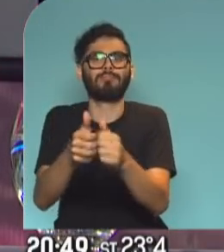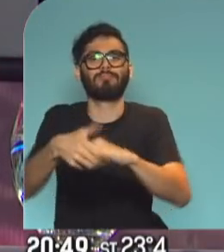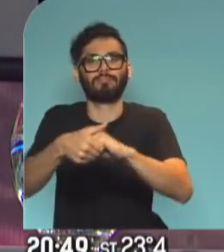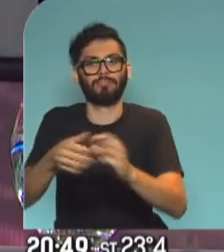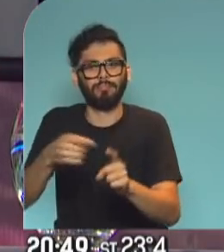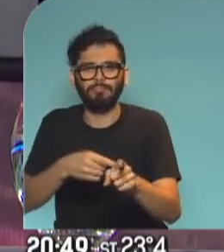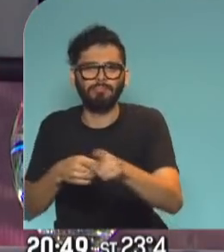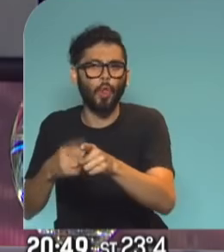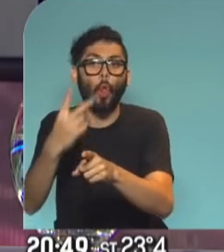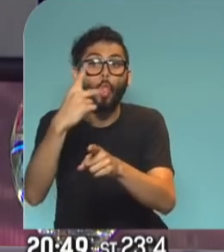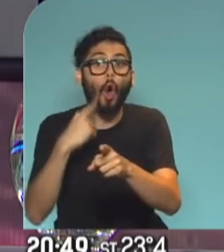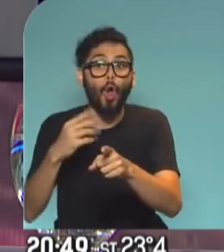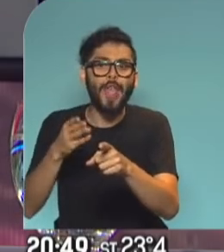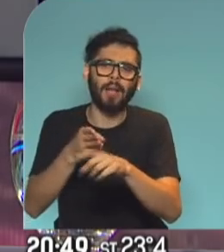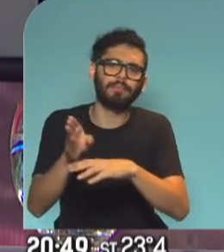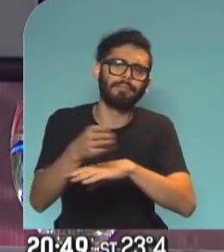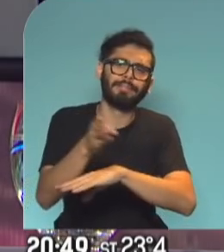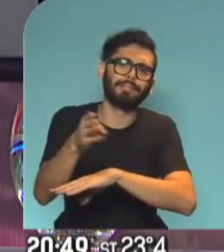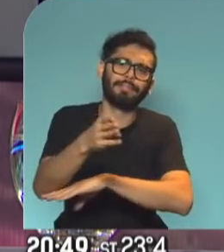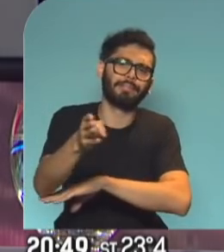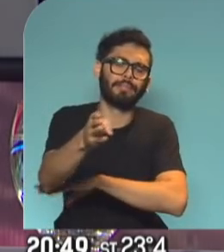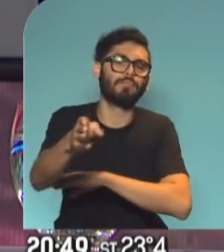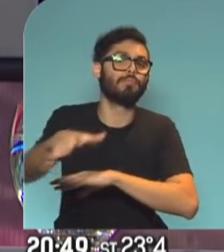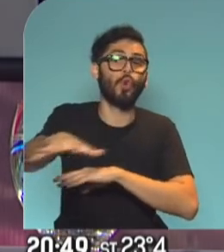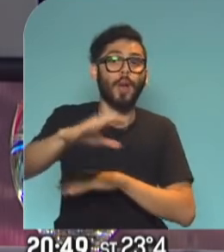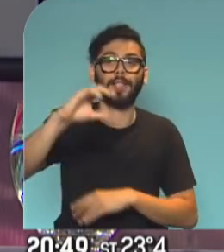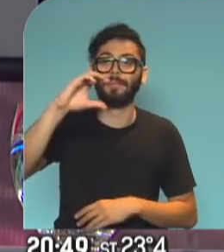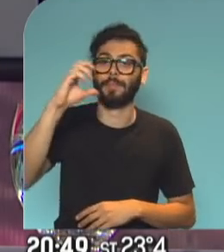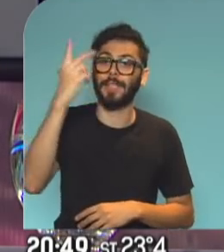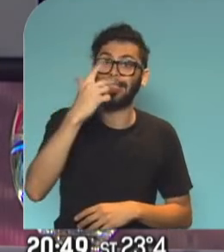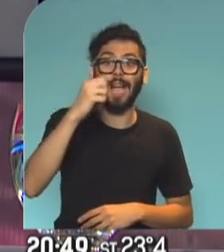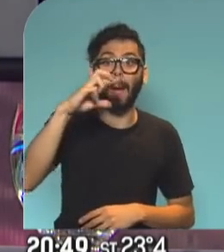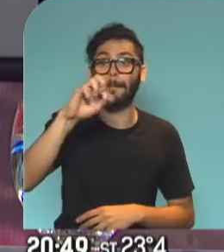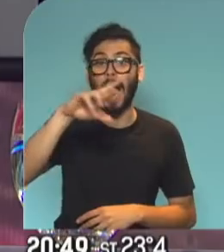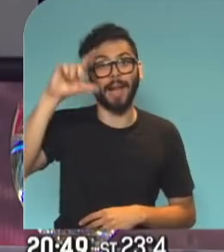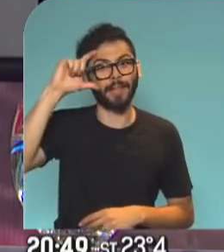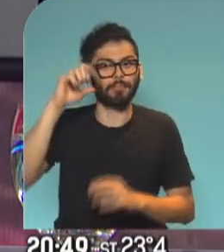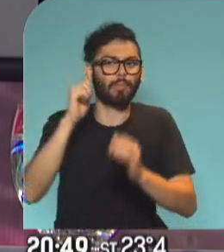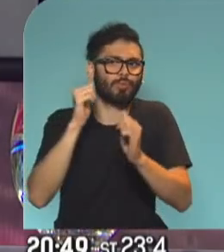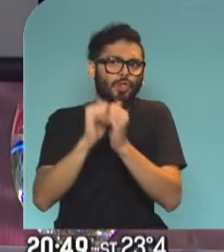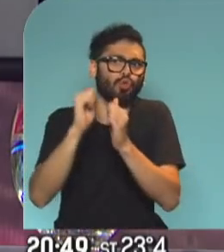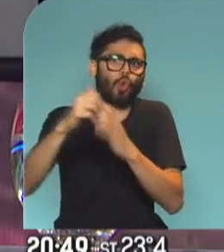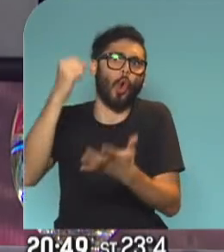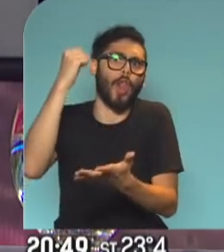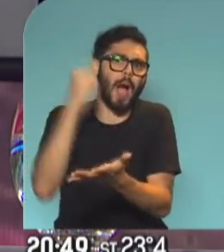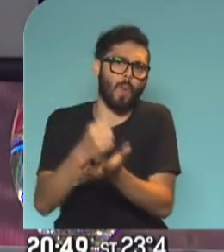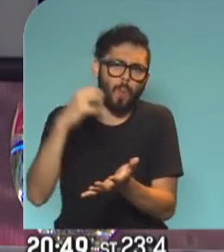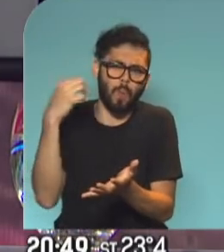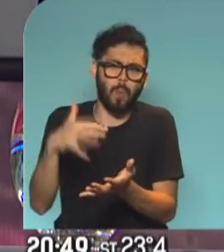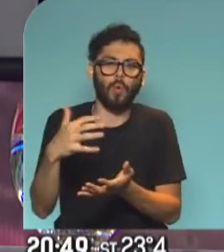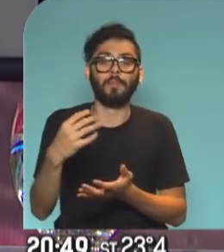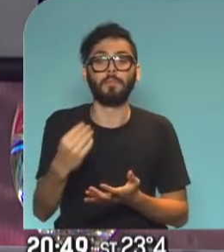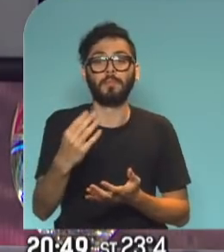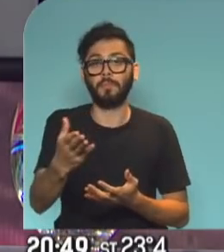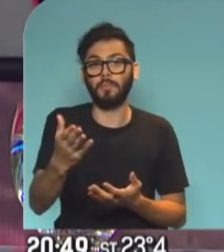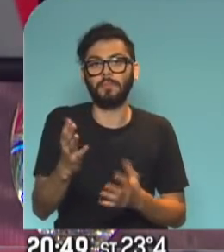horas de recorrido hasta llegar al trópico de Cochabamba, hasta el Chapare, que, bueno, fue un acto histórico y que va a quedar para los libros de historia porque